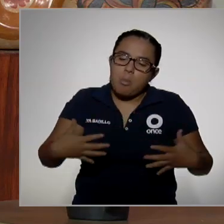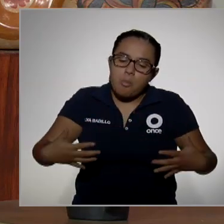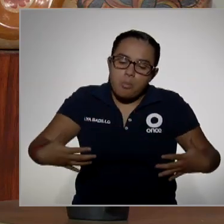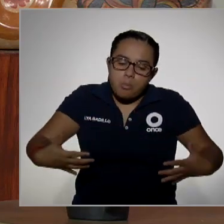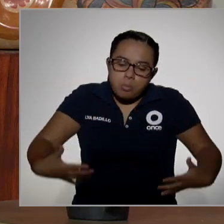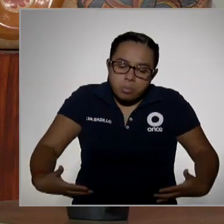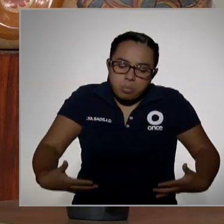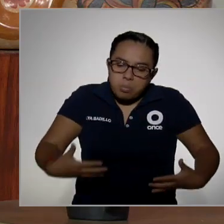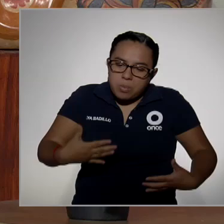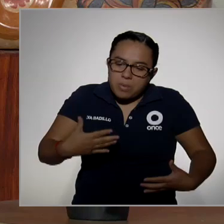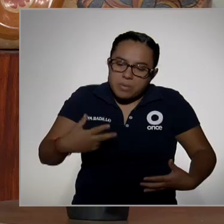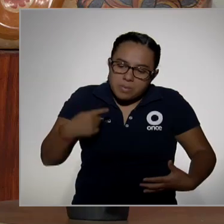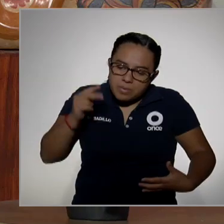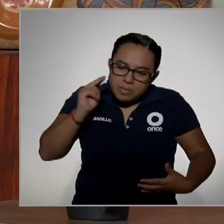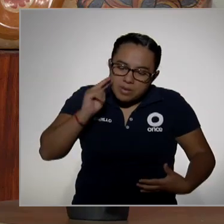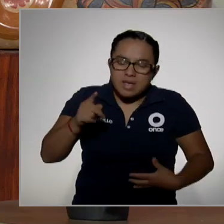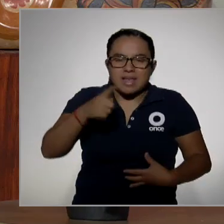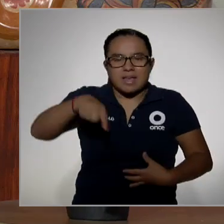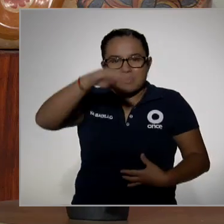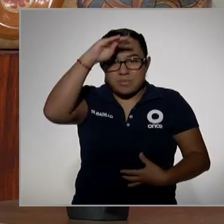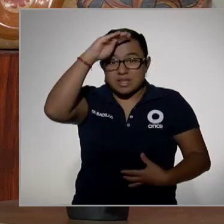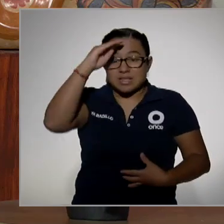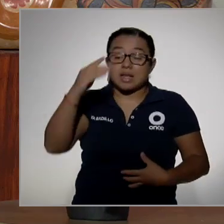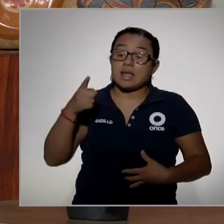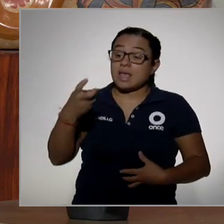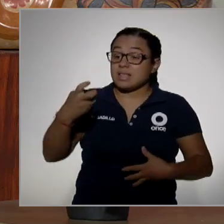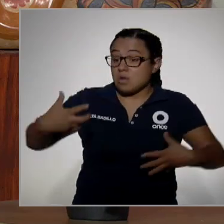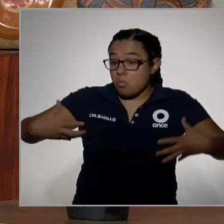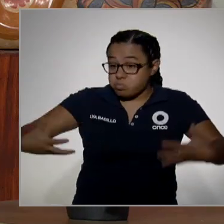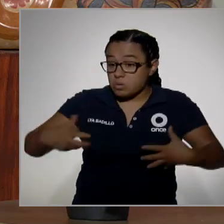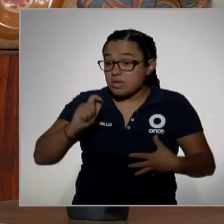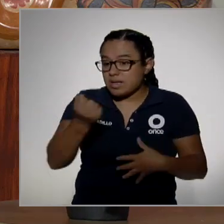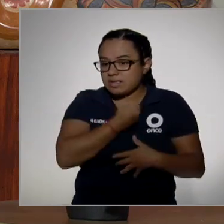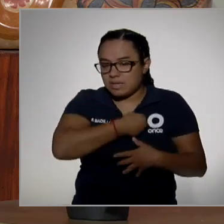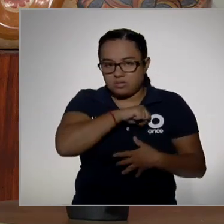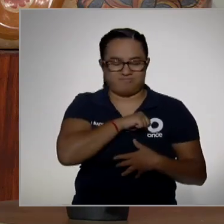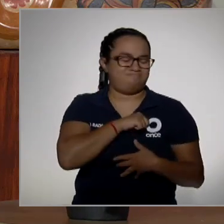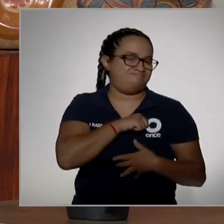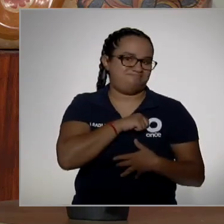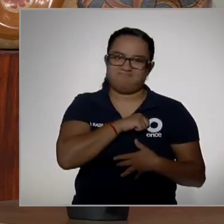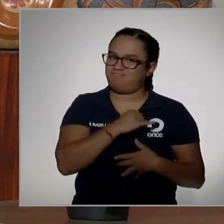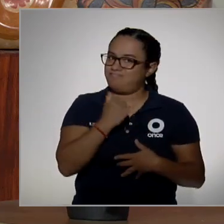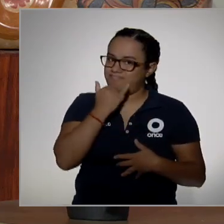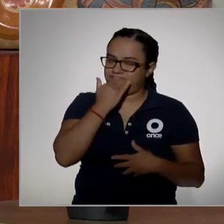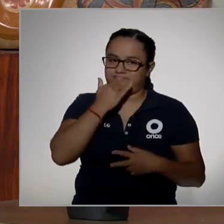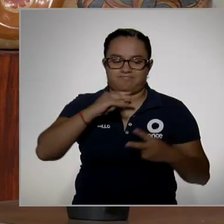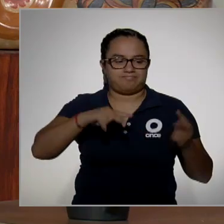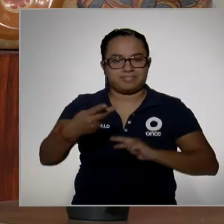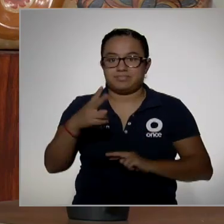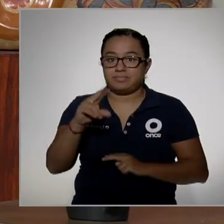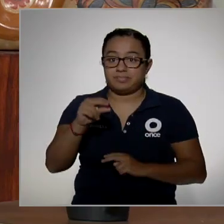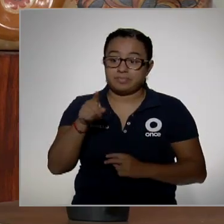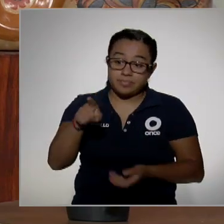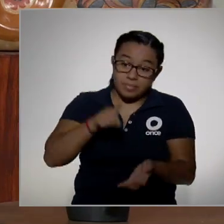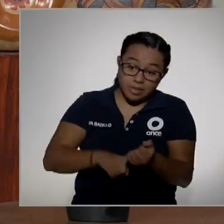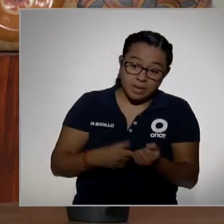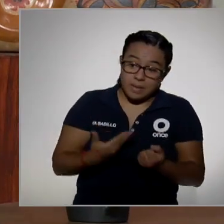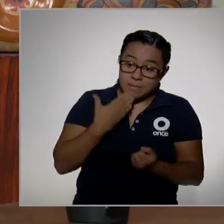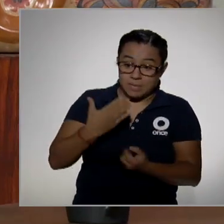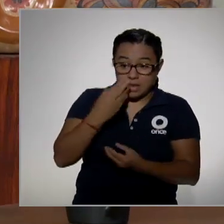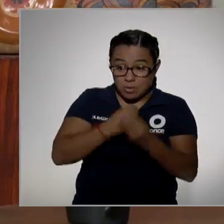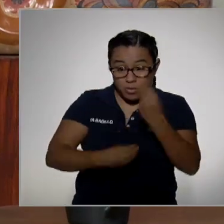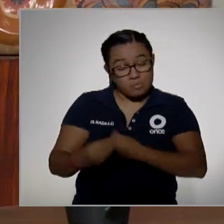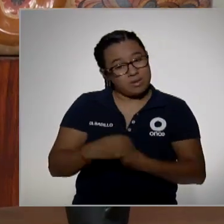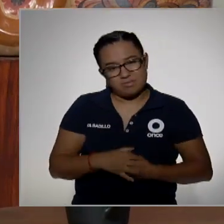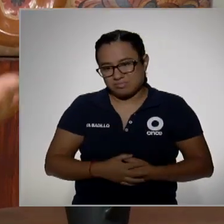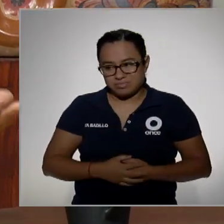no que de pronto tenemos esa falsa idea que el niño gordito es un niño saludable por el contrario es ese niño no están bien nutriéndose bien